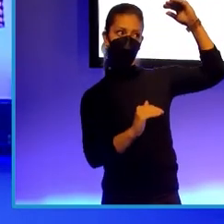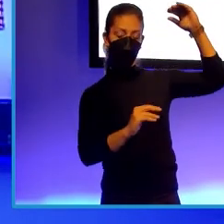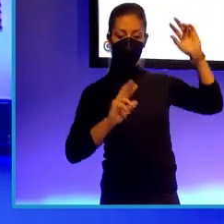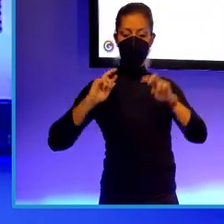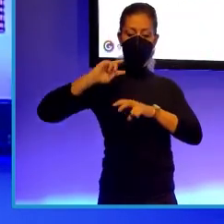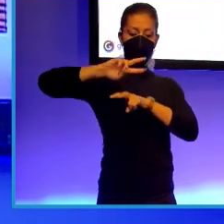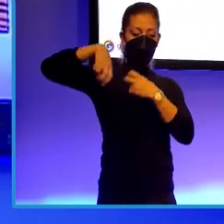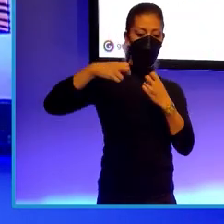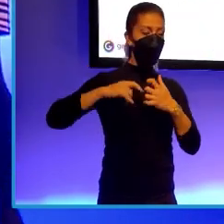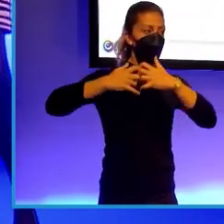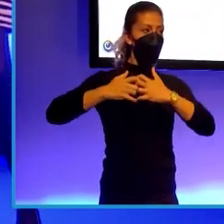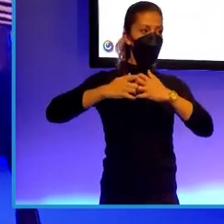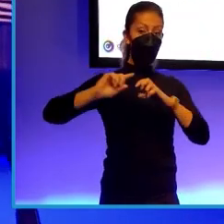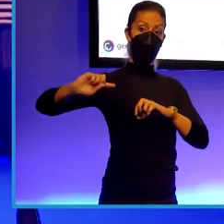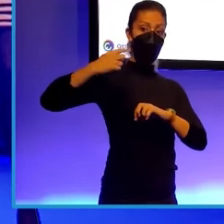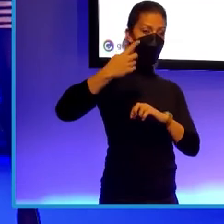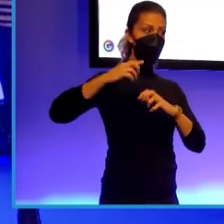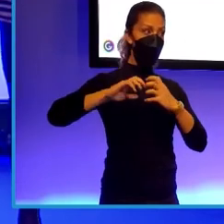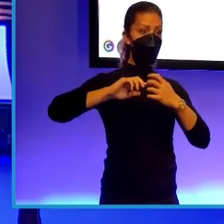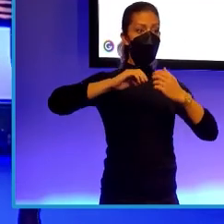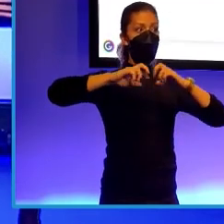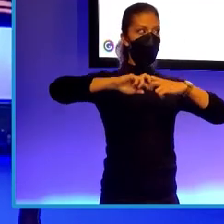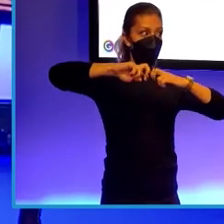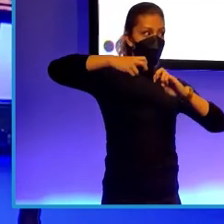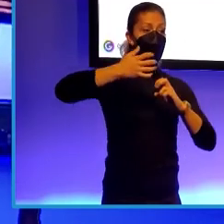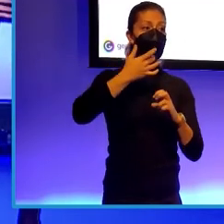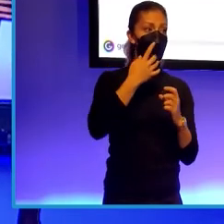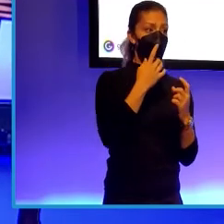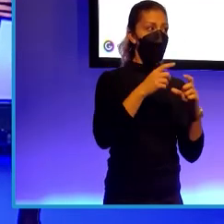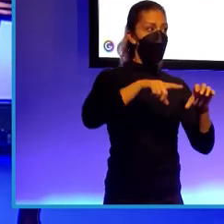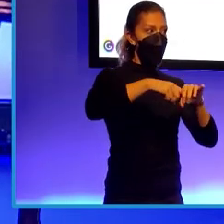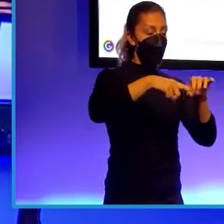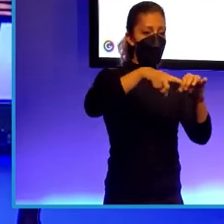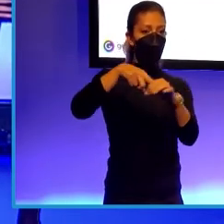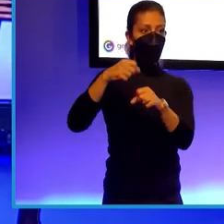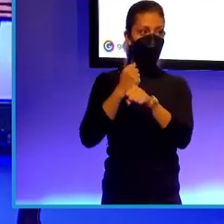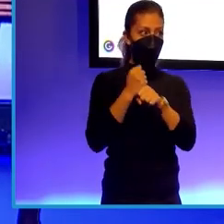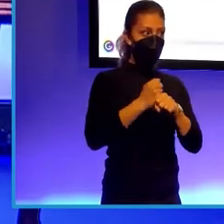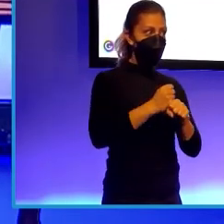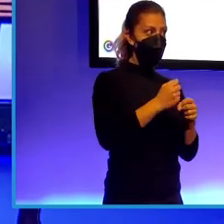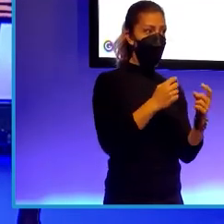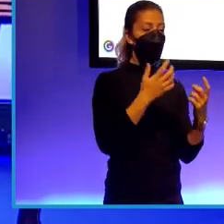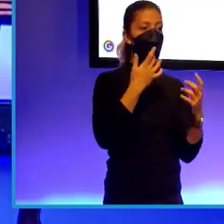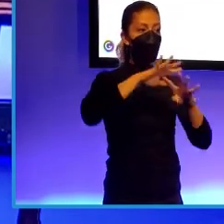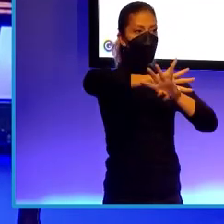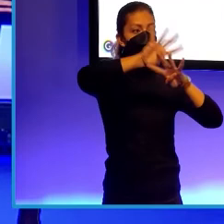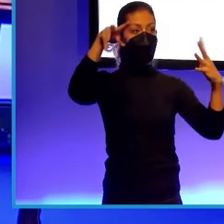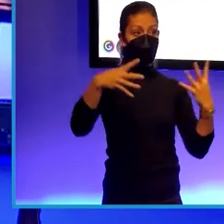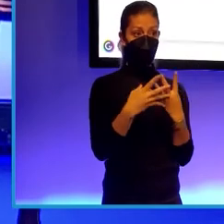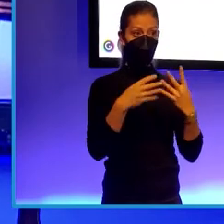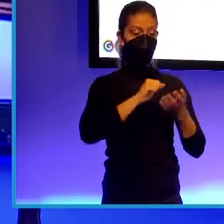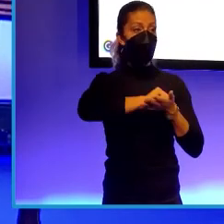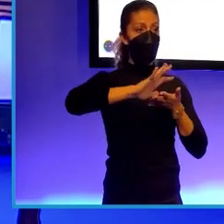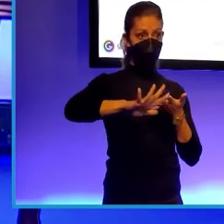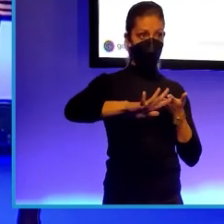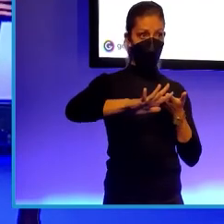revolución industrial si no tenemos las mismas posibilidades cada uno de nosotros conectados el internet de forma gratuita y